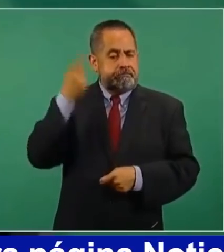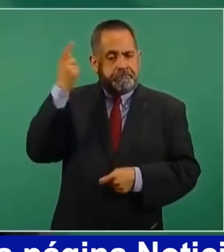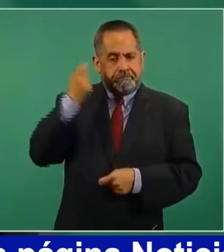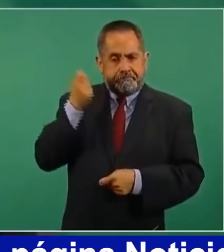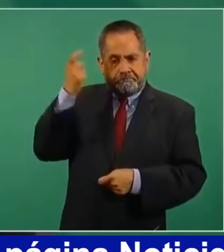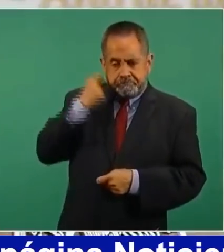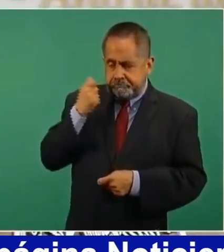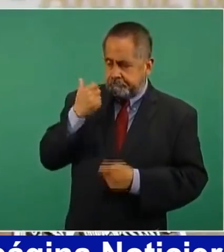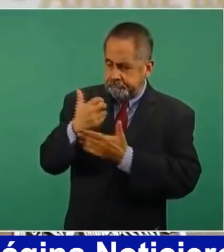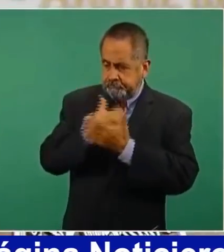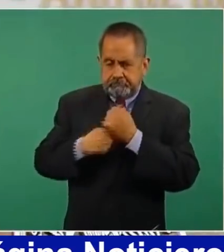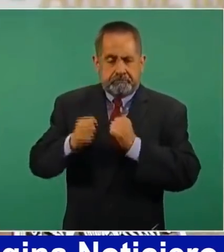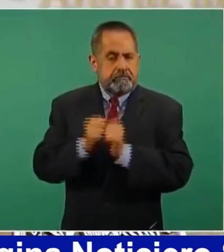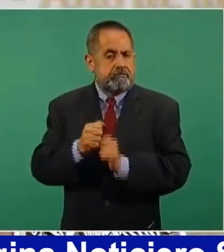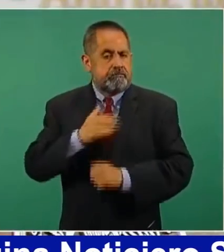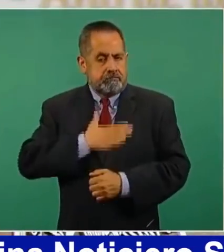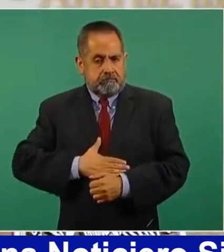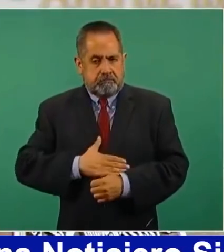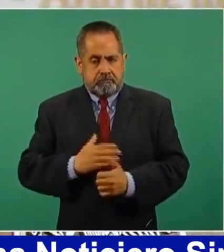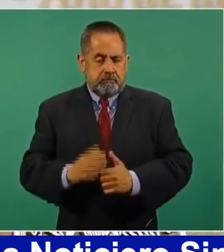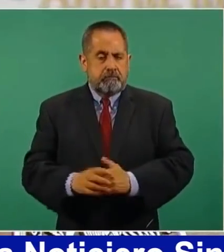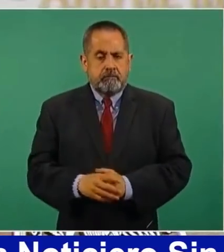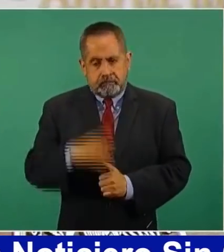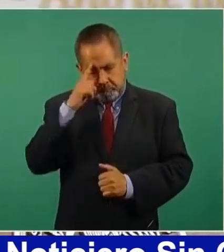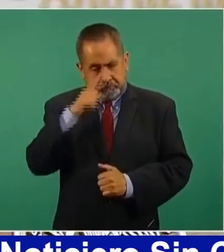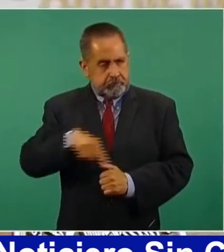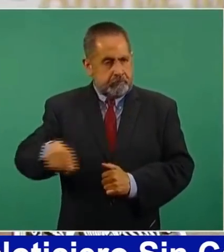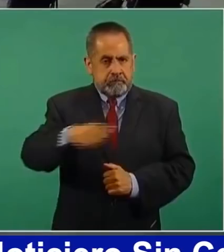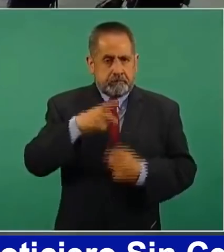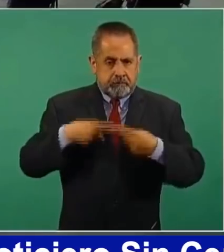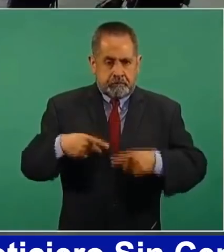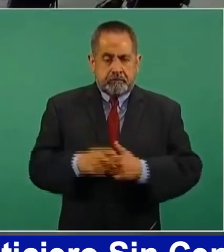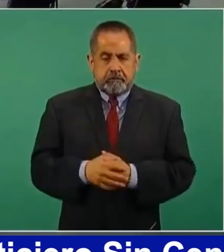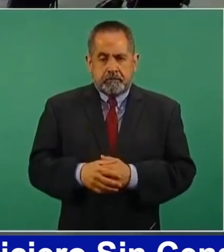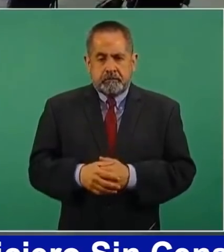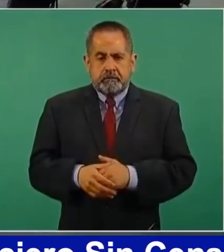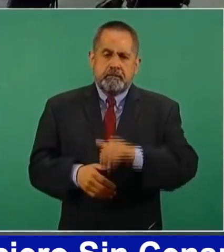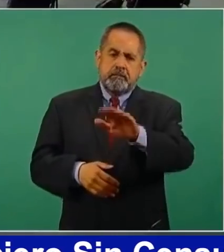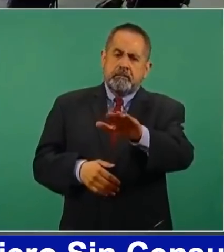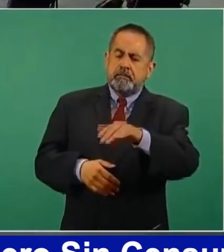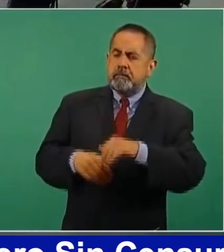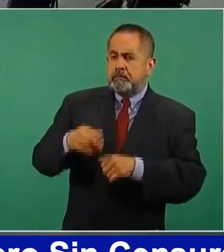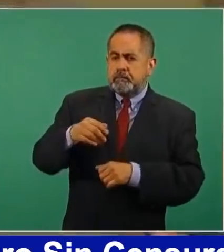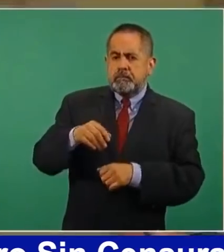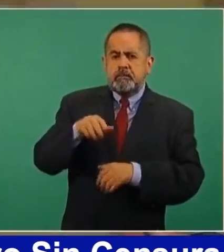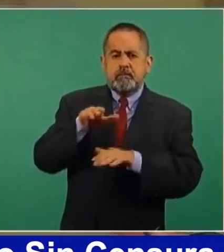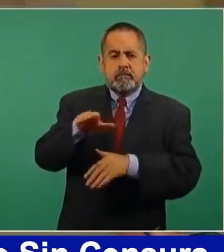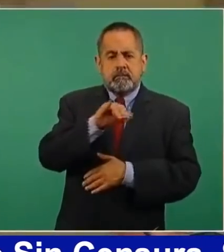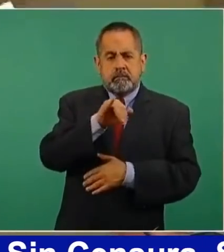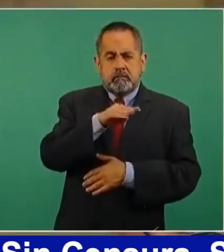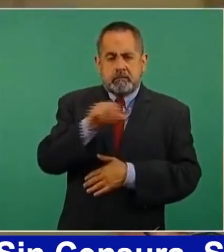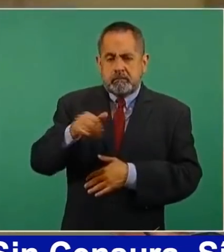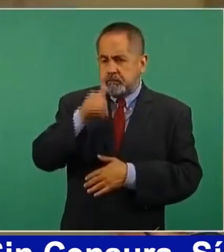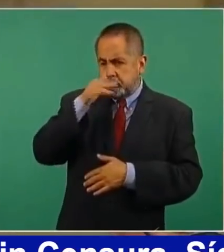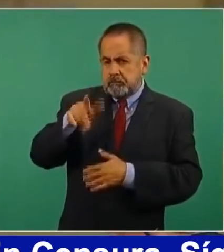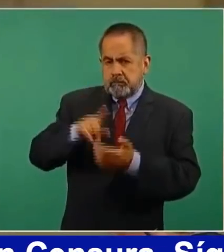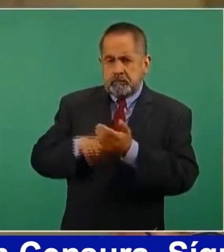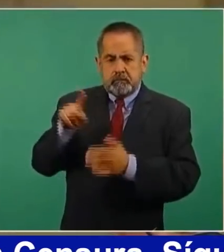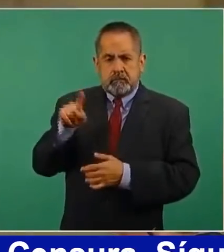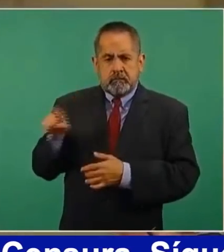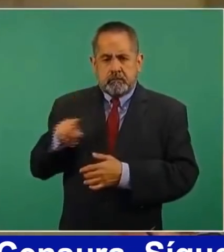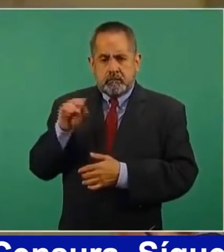pensiones justas a los trabajadores. Y en el tema de los reclamos del IMSS, ¿pudiera dar respuesta a Zoé Robledo si es que eso tiene